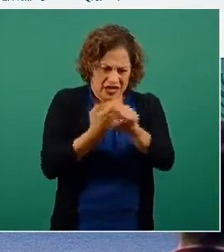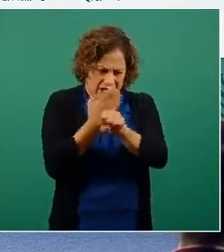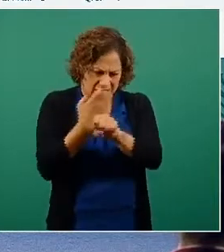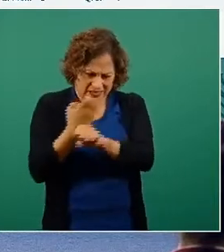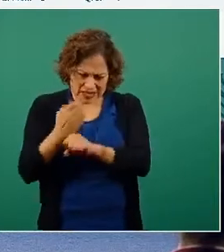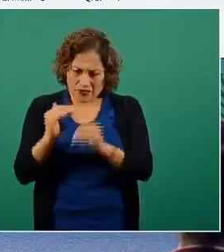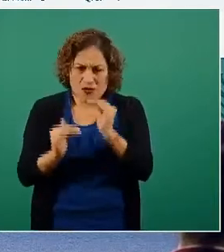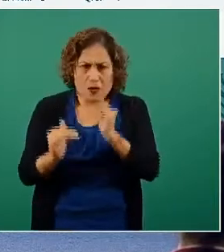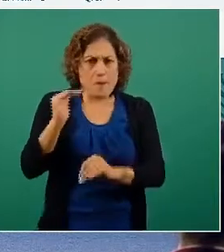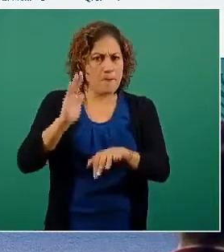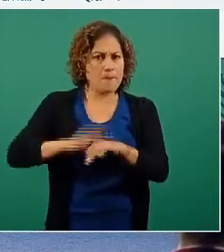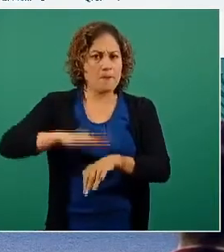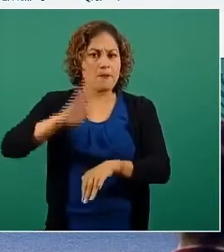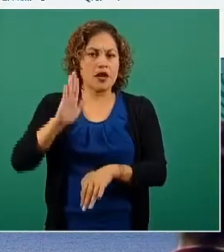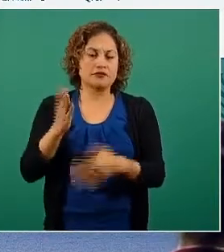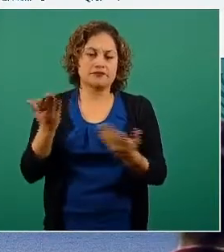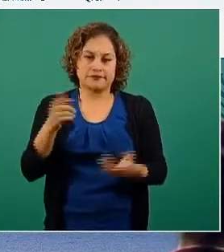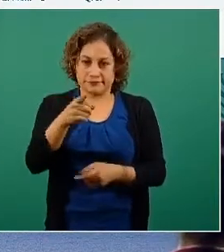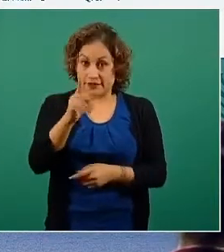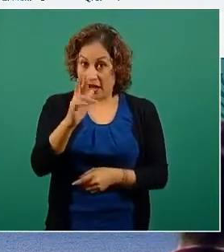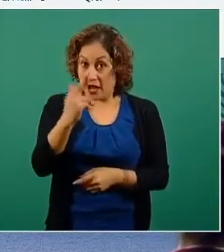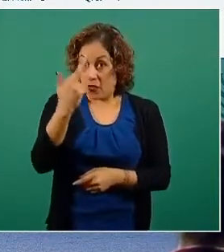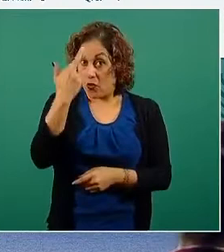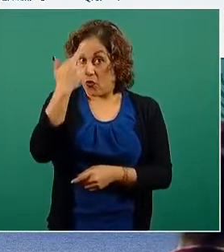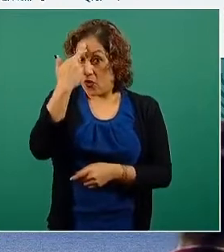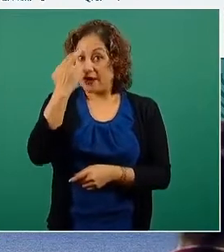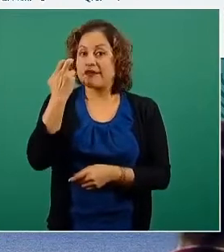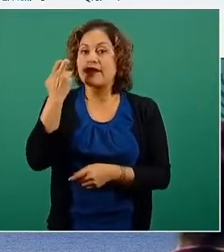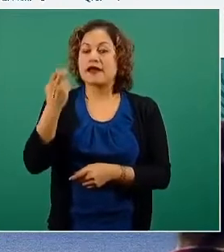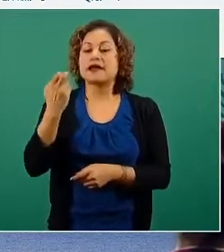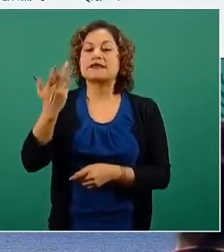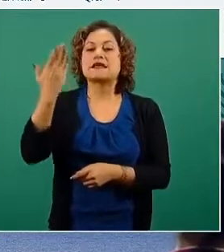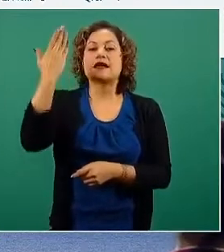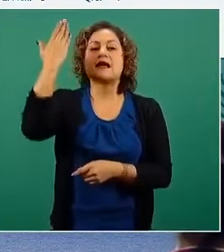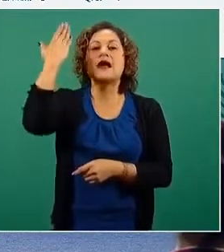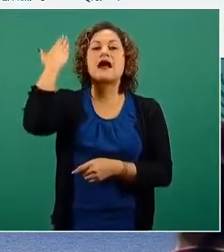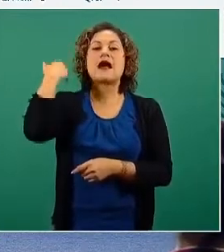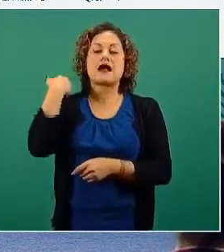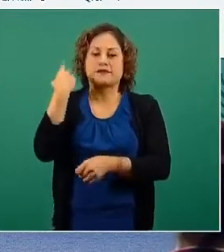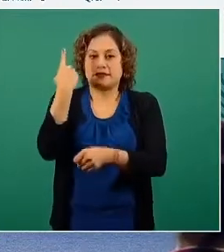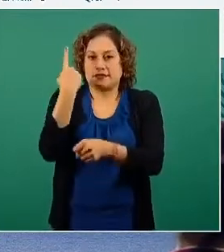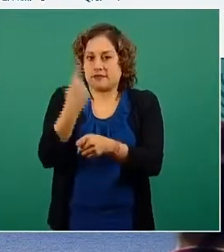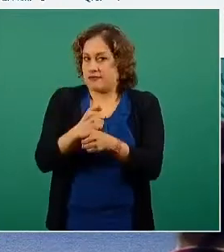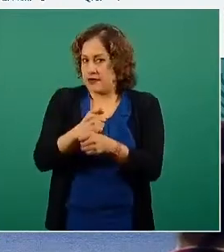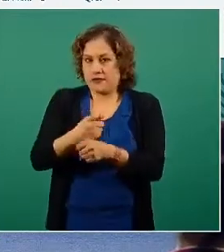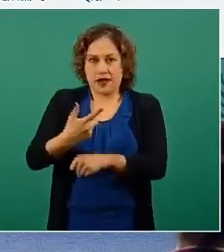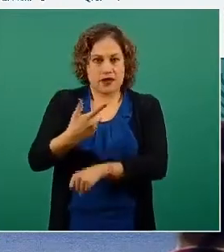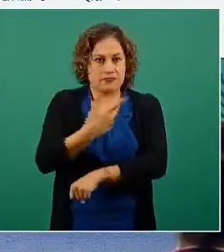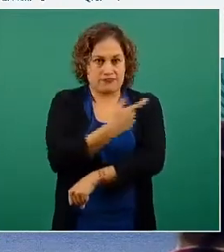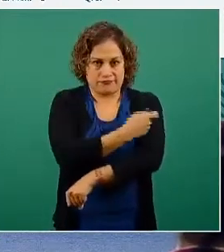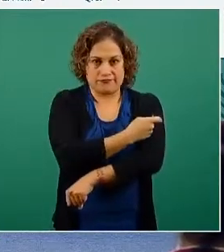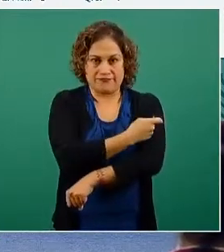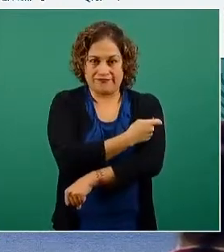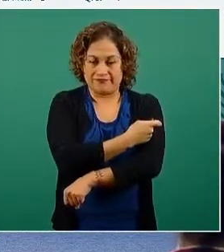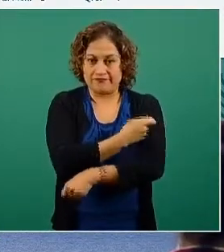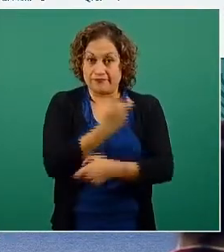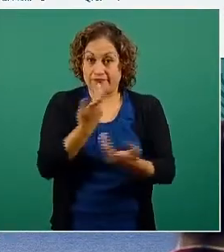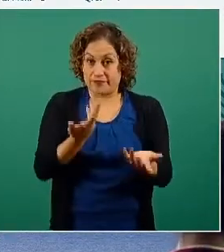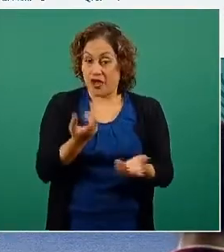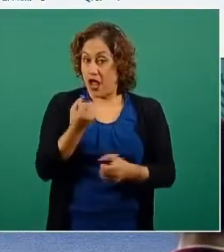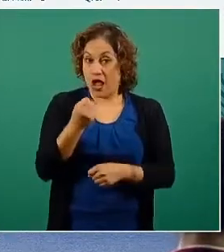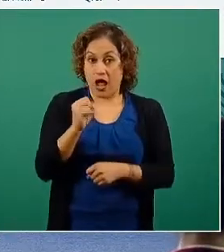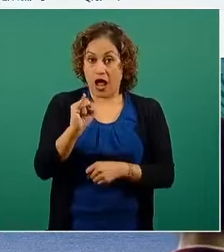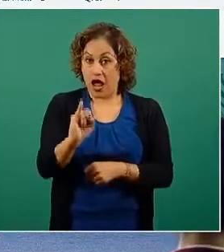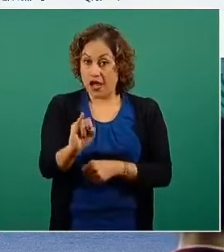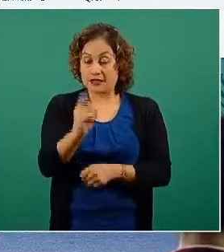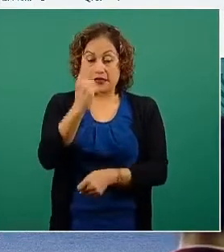más? Recordemos que son las entidades federativas que iniciaron de manera primaria con la vacunación, y obviamente iniciaron también de forma